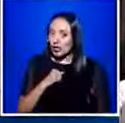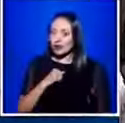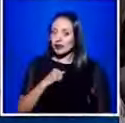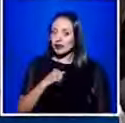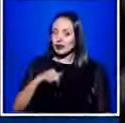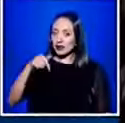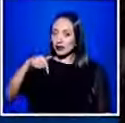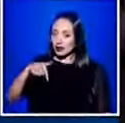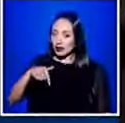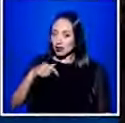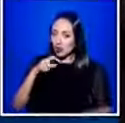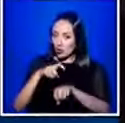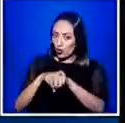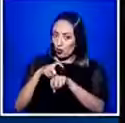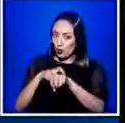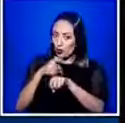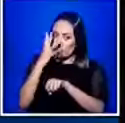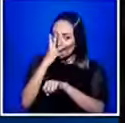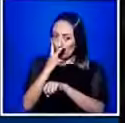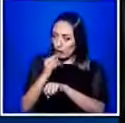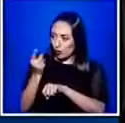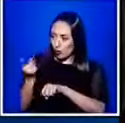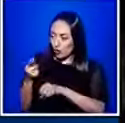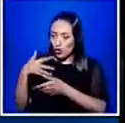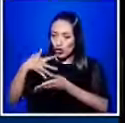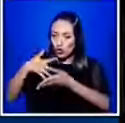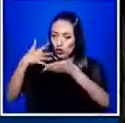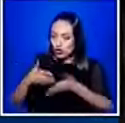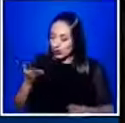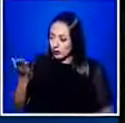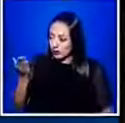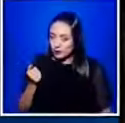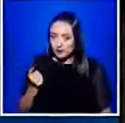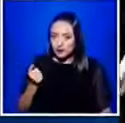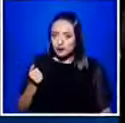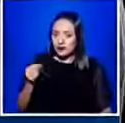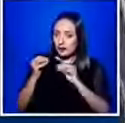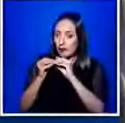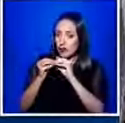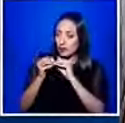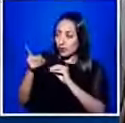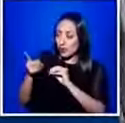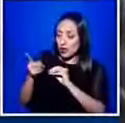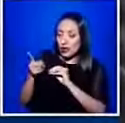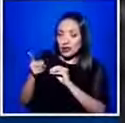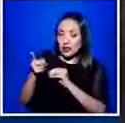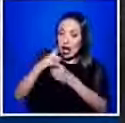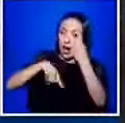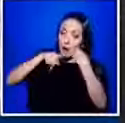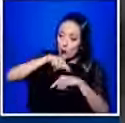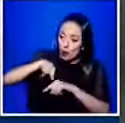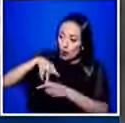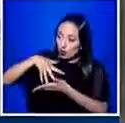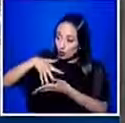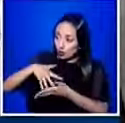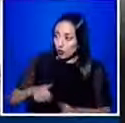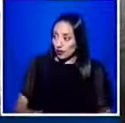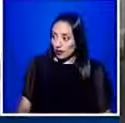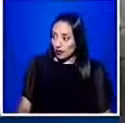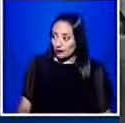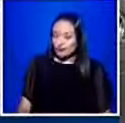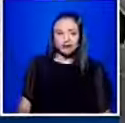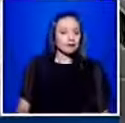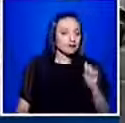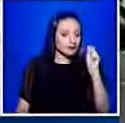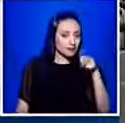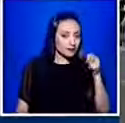esto es un momento bastante emotivo para ustedes como estudiantes. Y más que todo, que ustedes han retomado los estudios. Bueno,